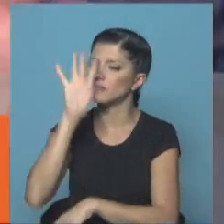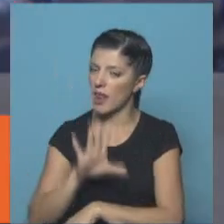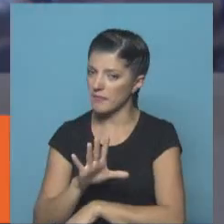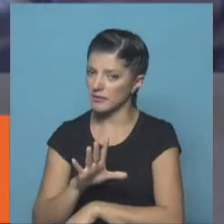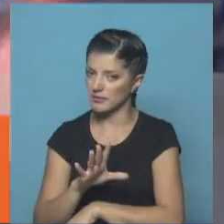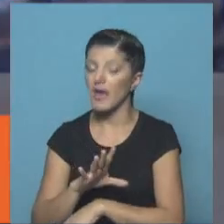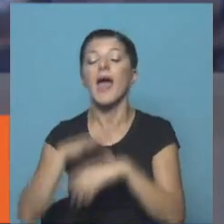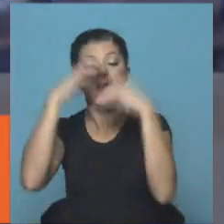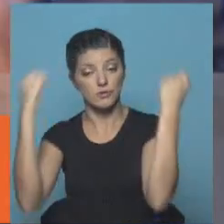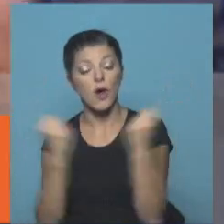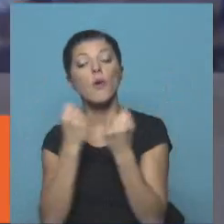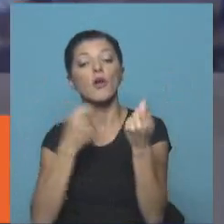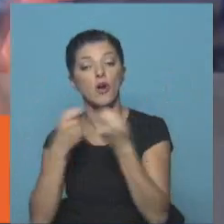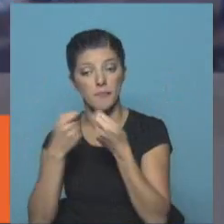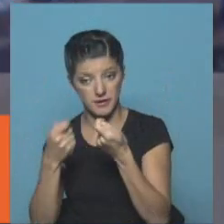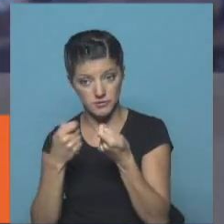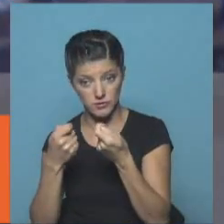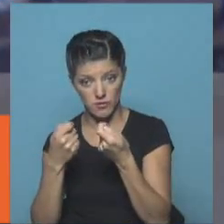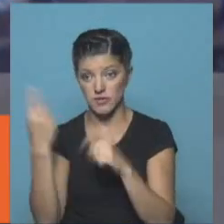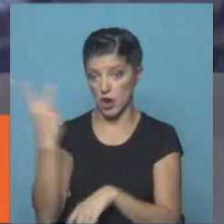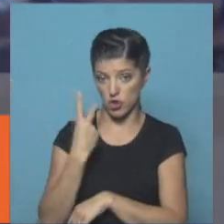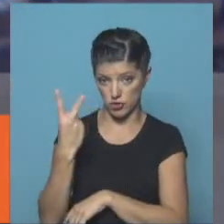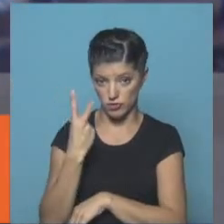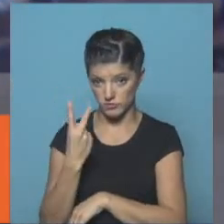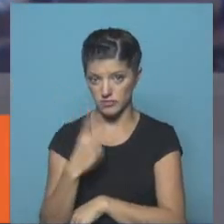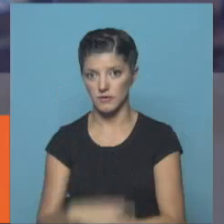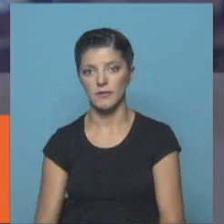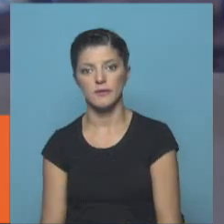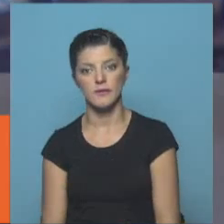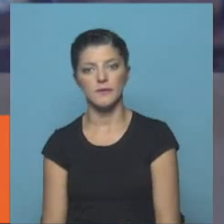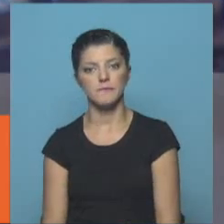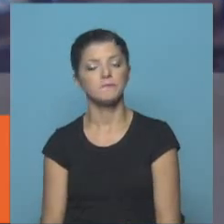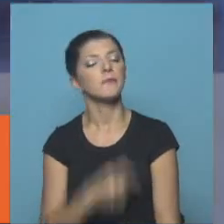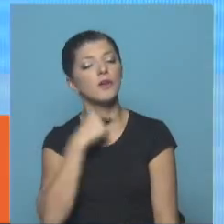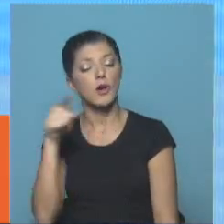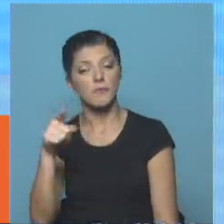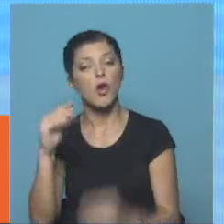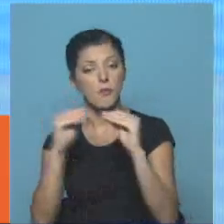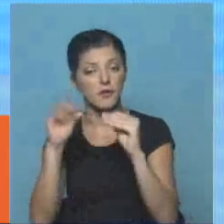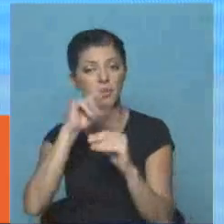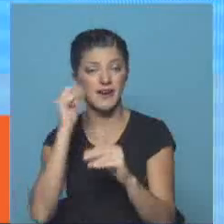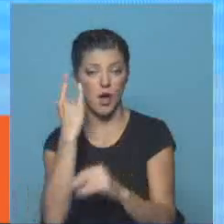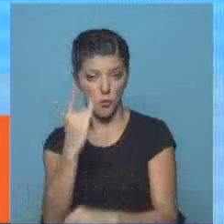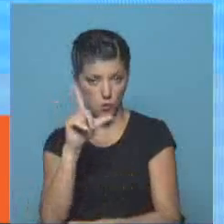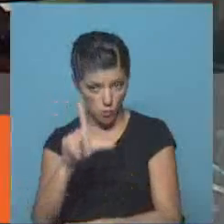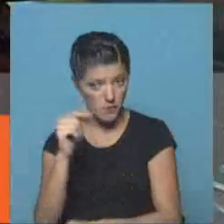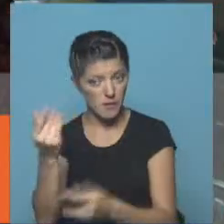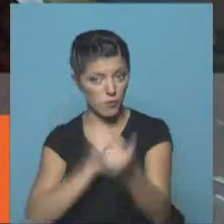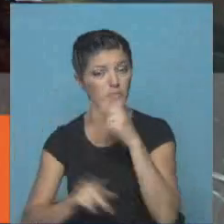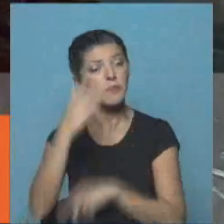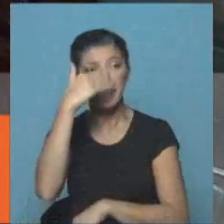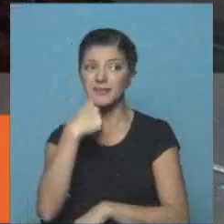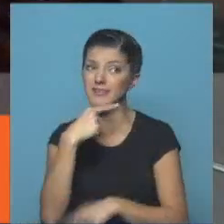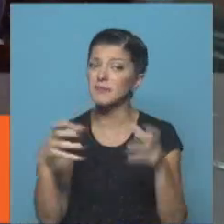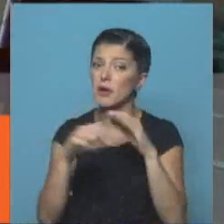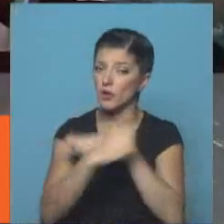de liberación de, digamos, de comercio mutuo. Te invito a que te pregunte, Raúl, y después me vas a contestar si el Mercosur tiene futuro, porque no me lo